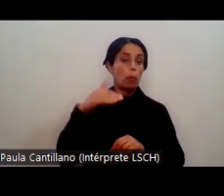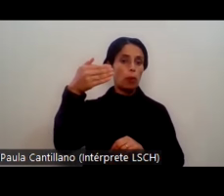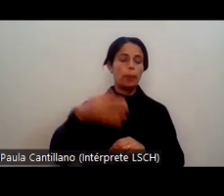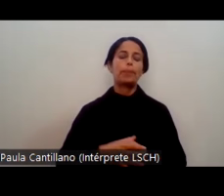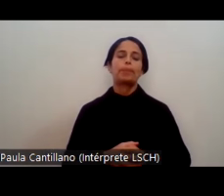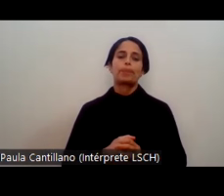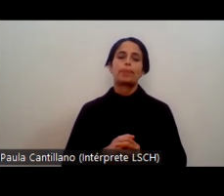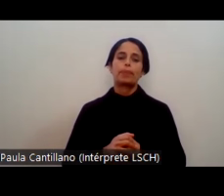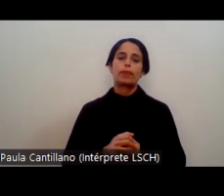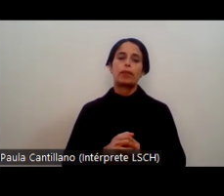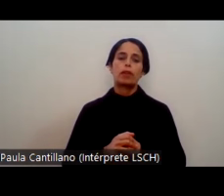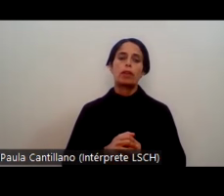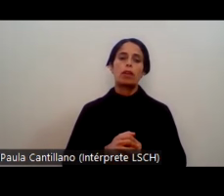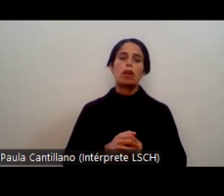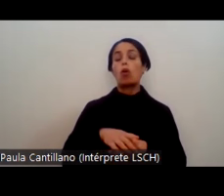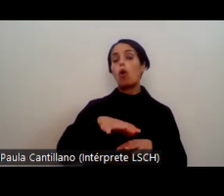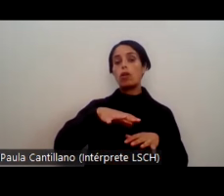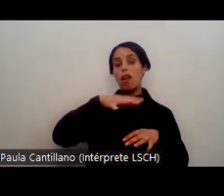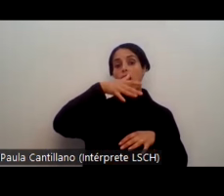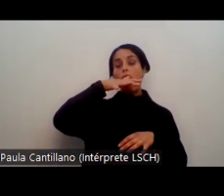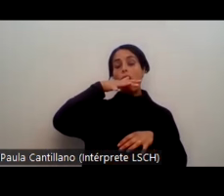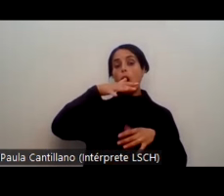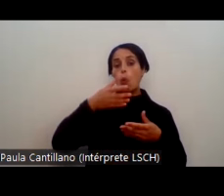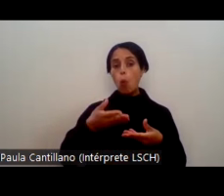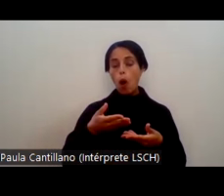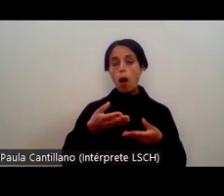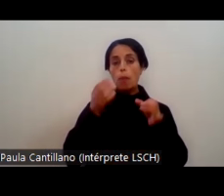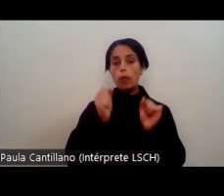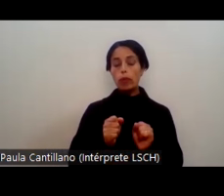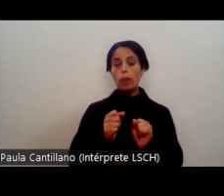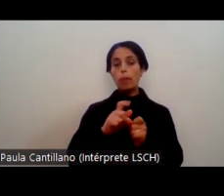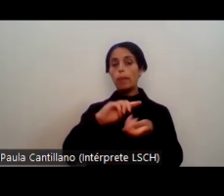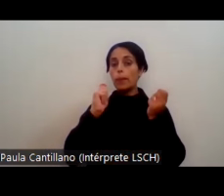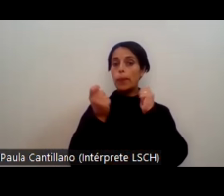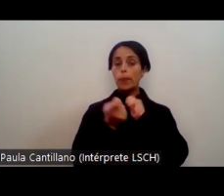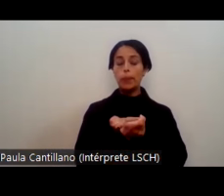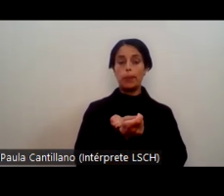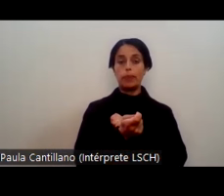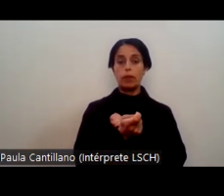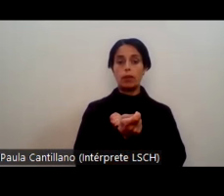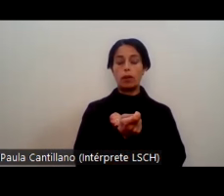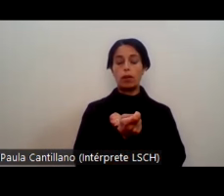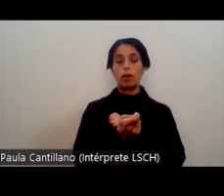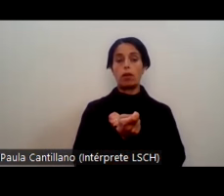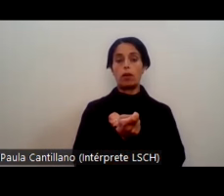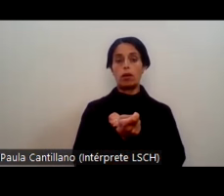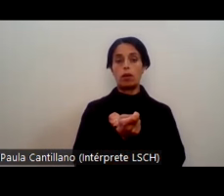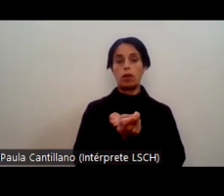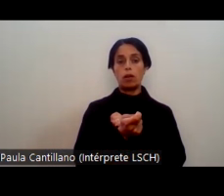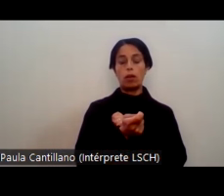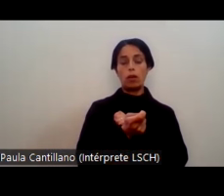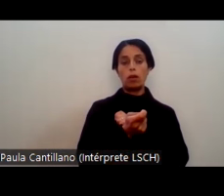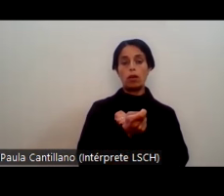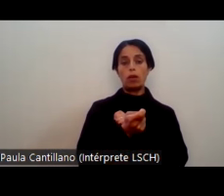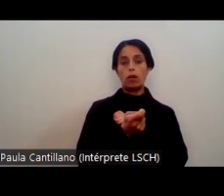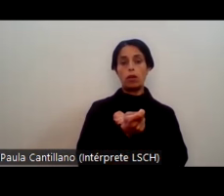Con recurso hídrico, entonces fue posible convertir pequeños retazos, pequeños